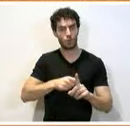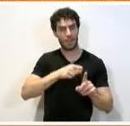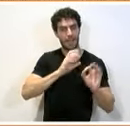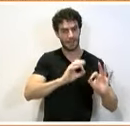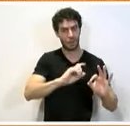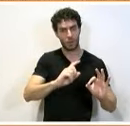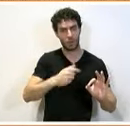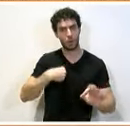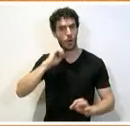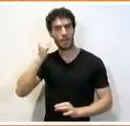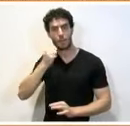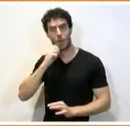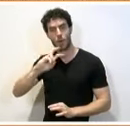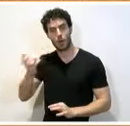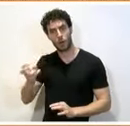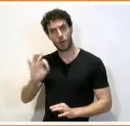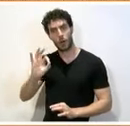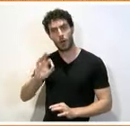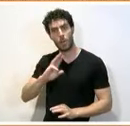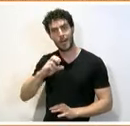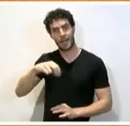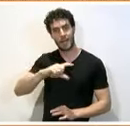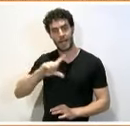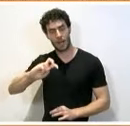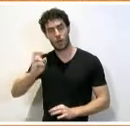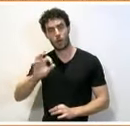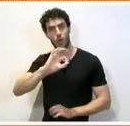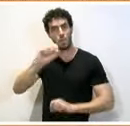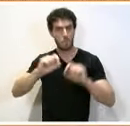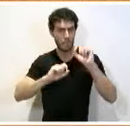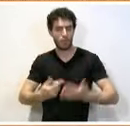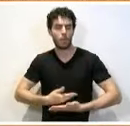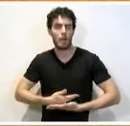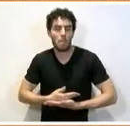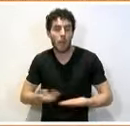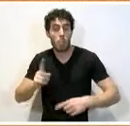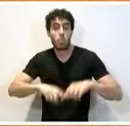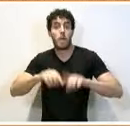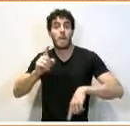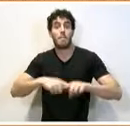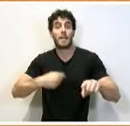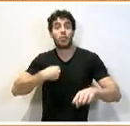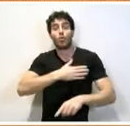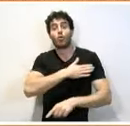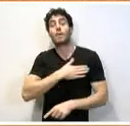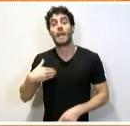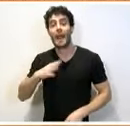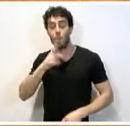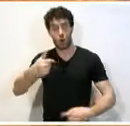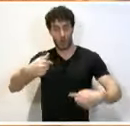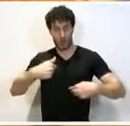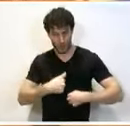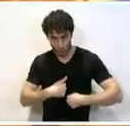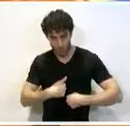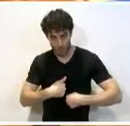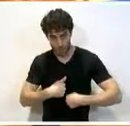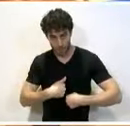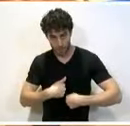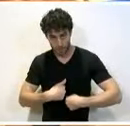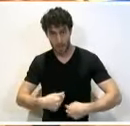otra interpelación o proposición no de ley o pregunta o lo que considere oportuno, porque es a esta diputada, a la única a la que